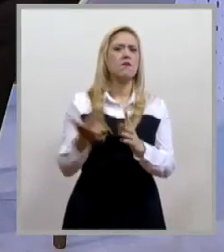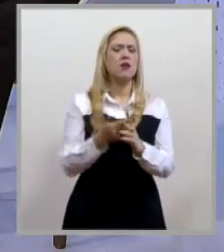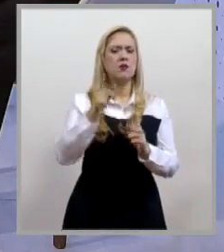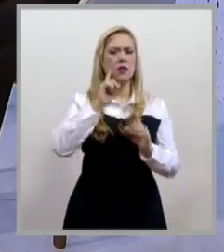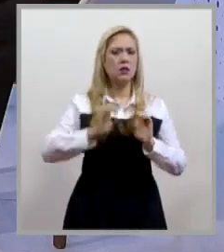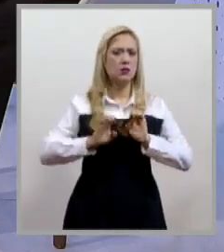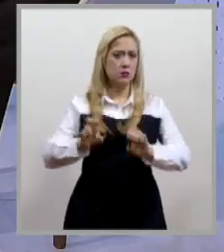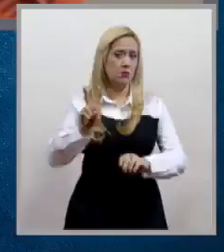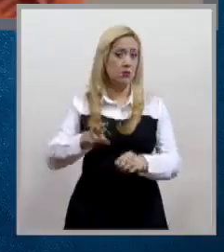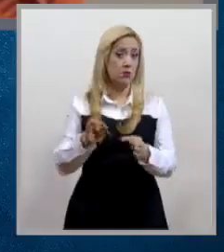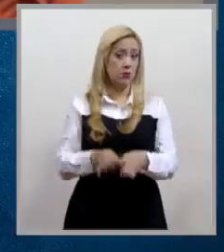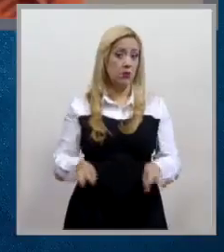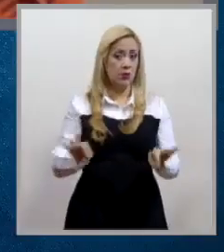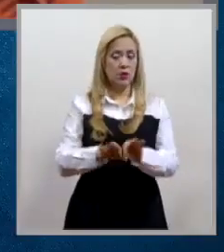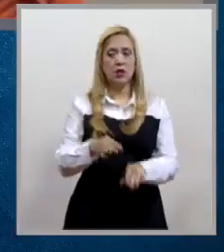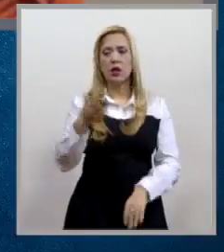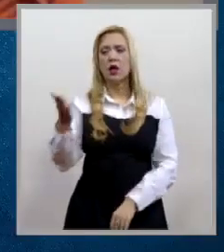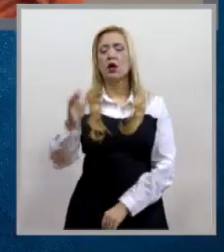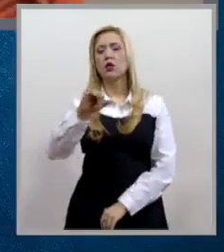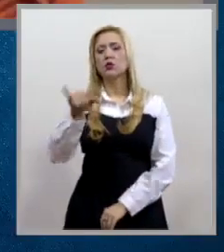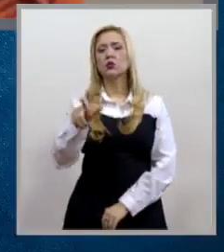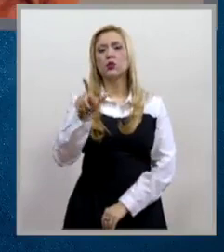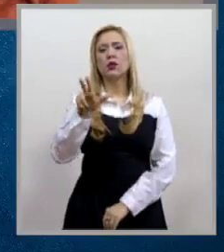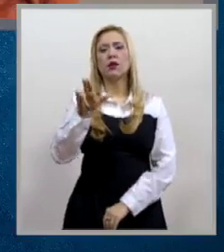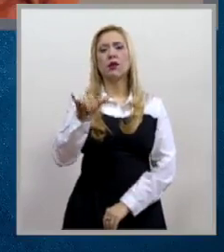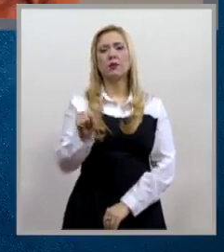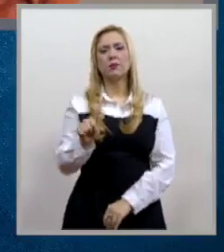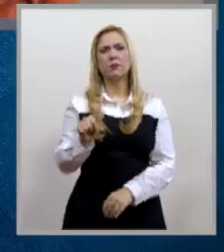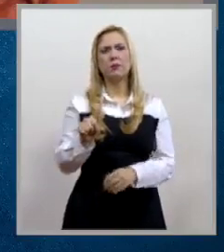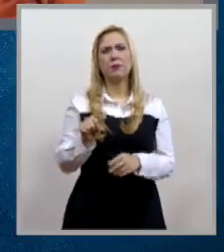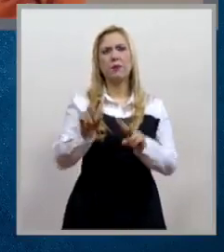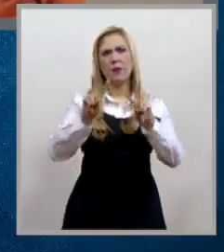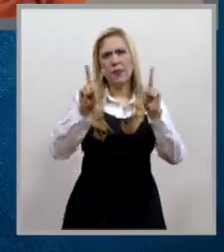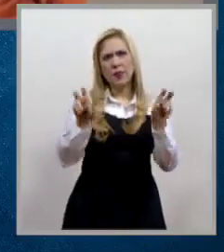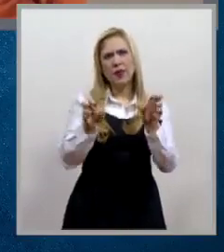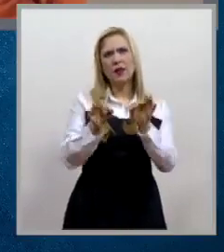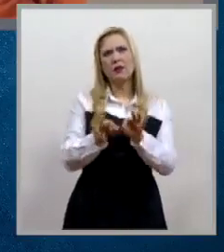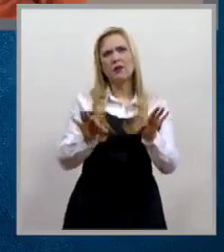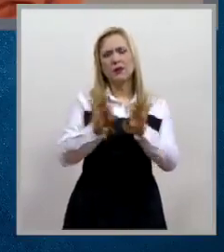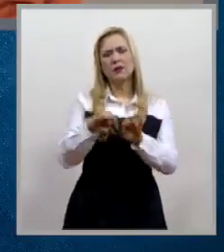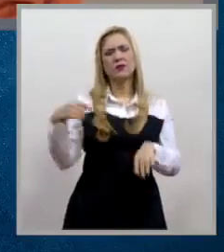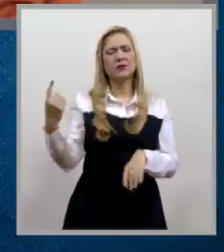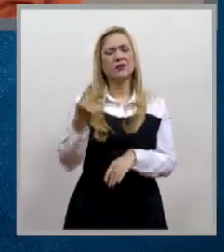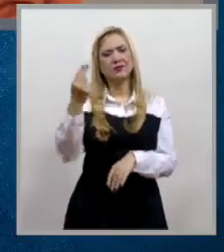que es importantísimo. Julia, otro tema que es importante que comprendamos el auditorio